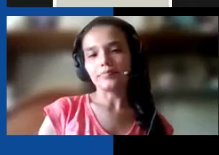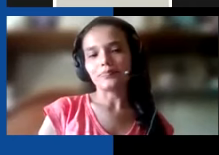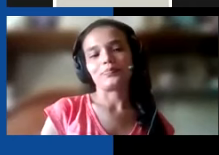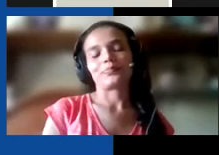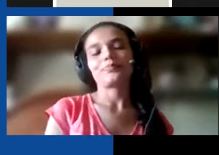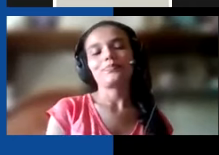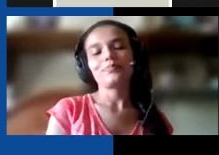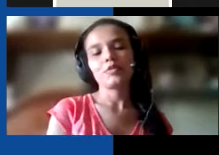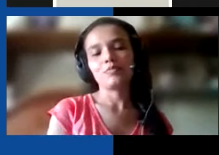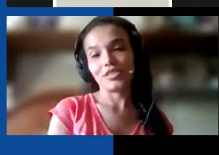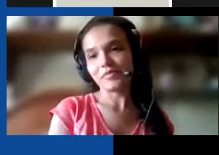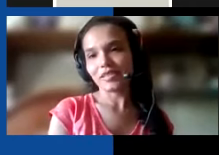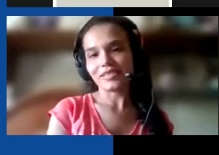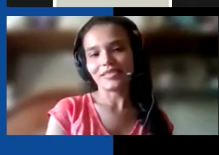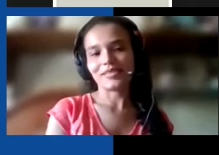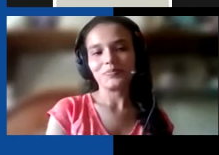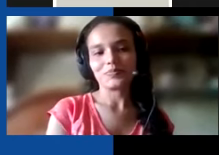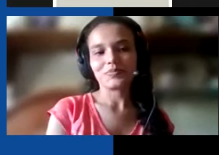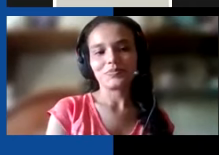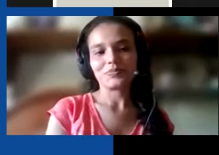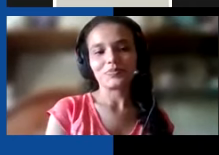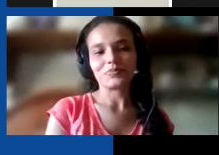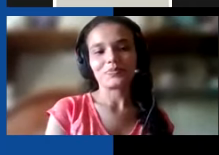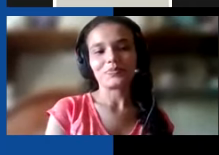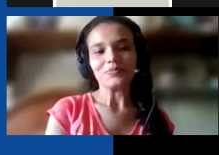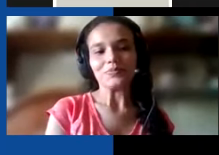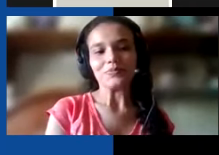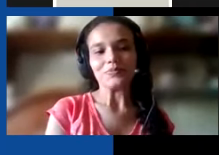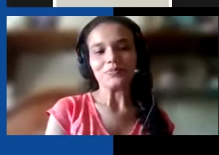general. Muchísimas gracias.